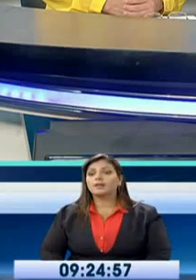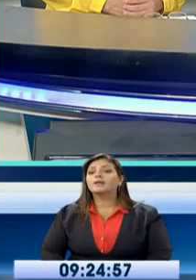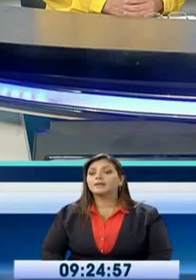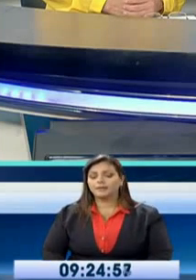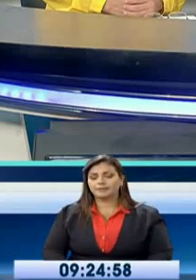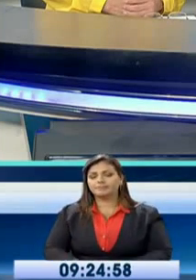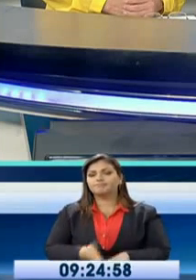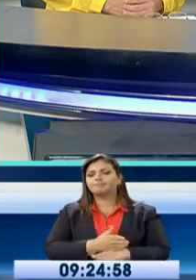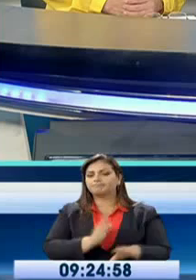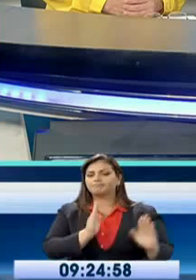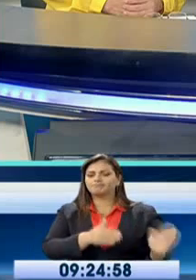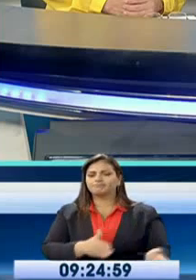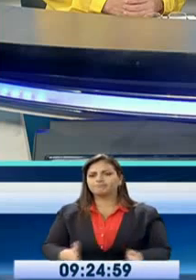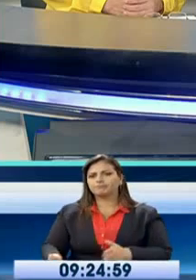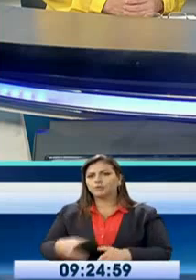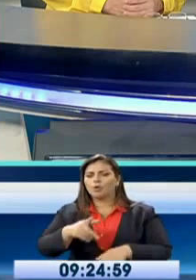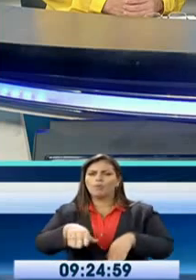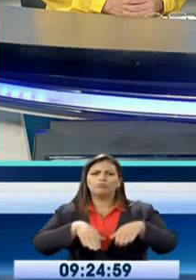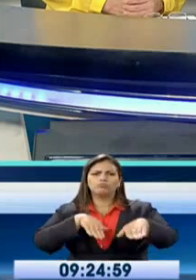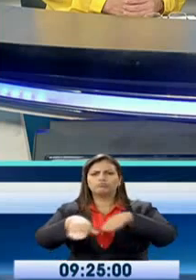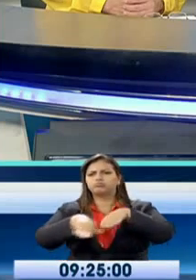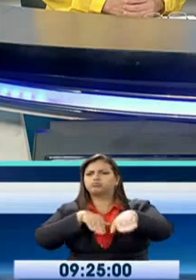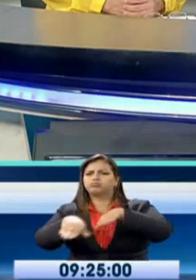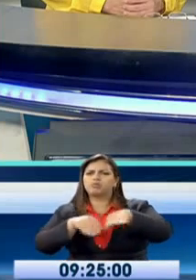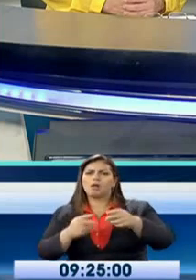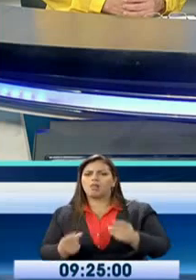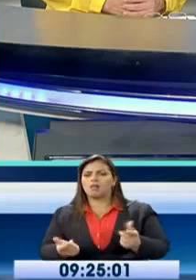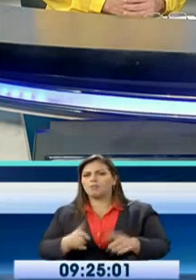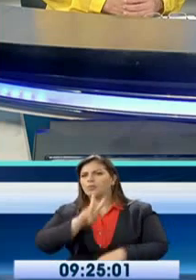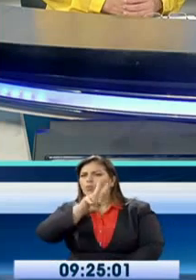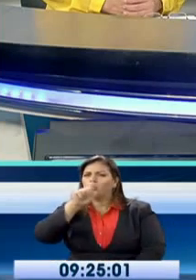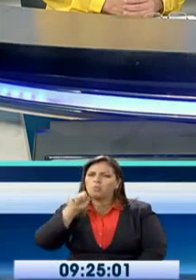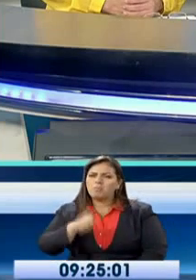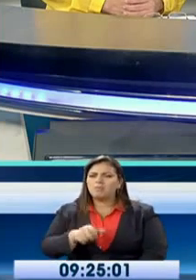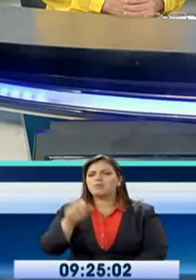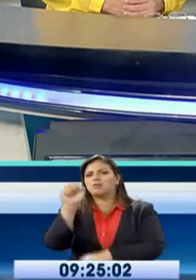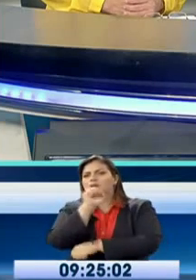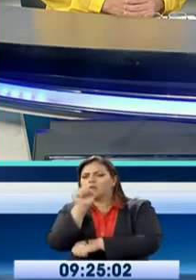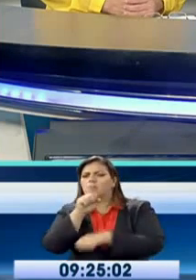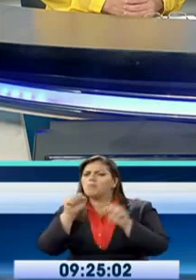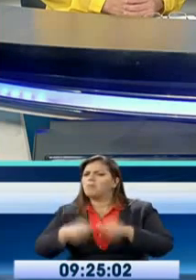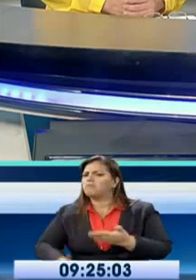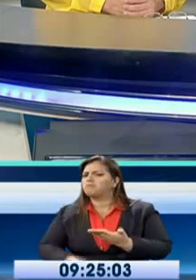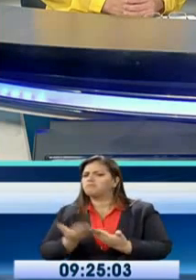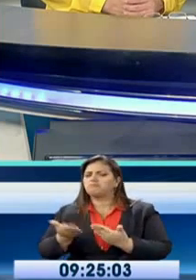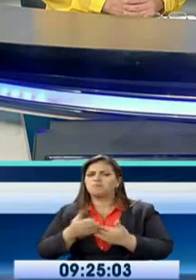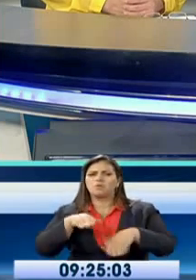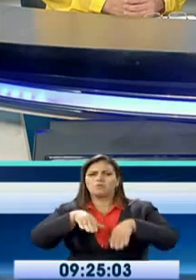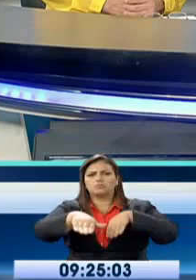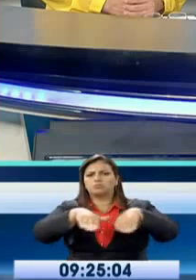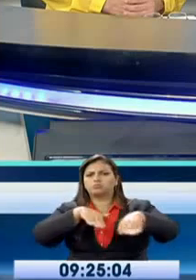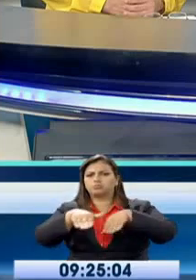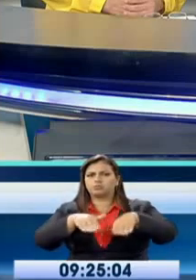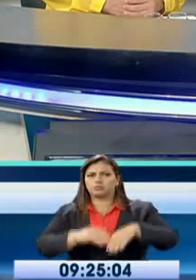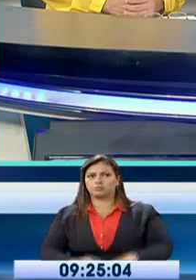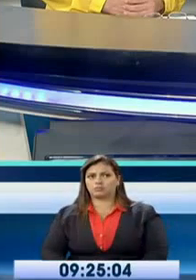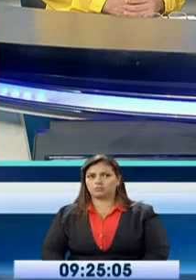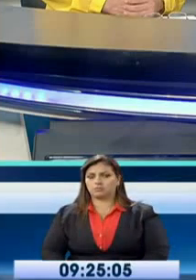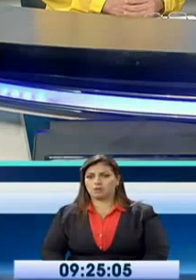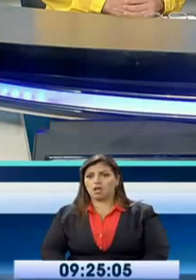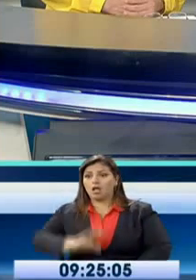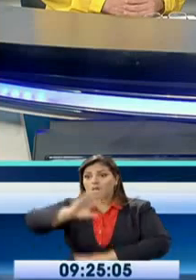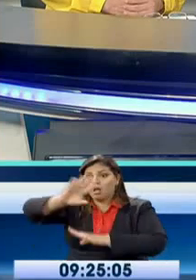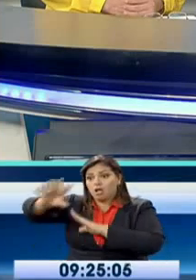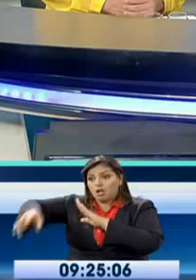aproximadamente en una hora circulen rápido por ahí por esa avenida. Ya está aprobado, como se digo, incrementaría, se incrementaría a 7-8